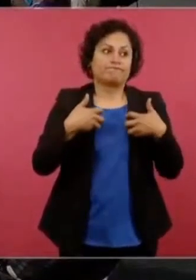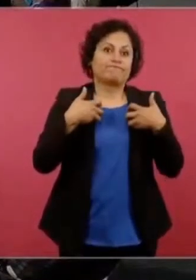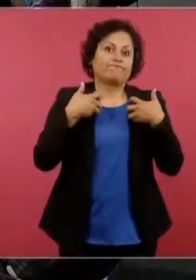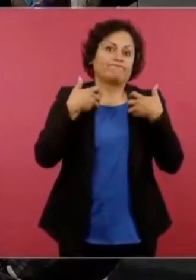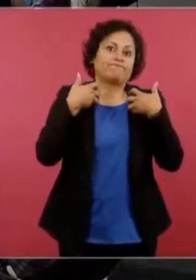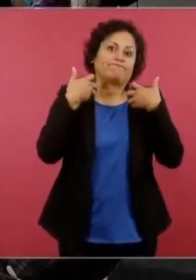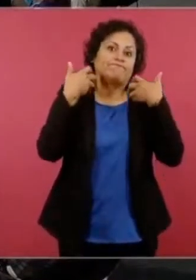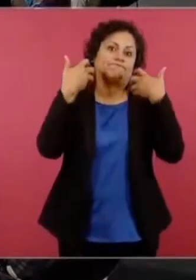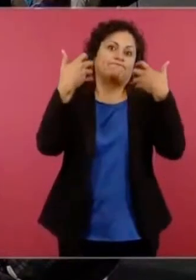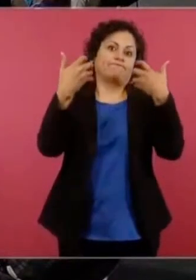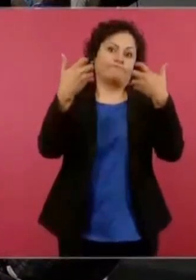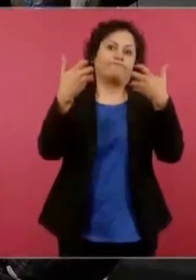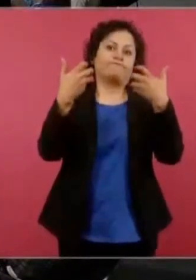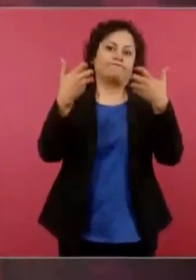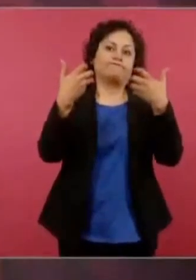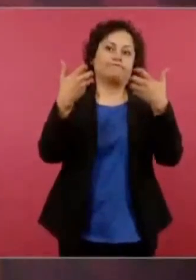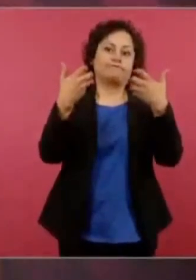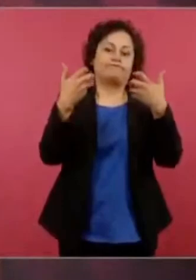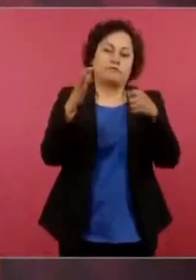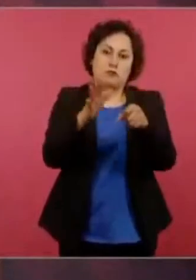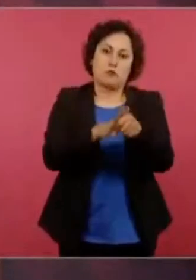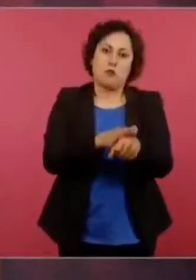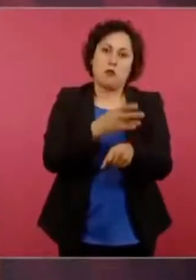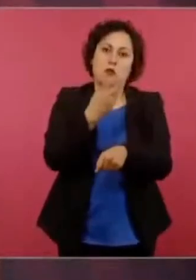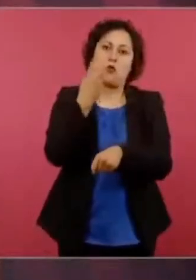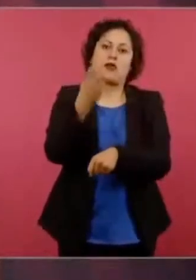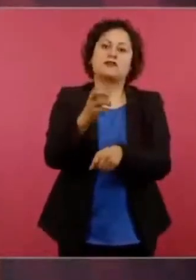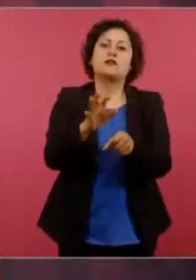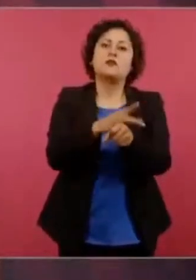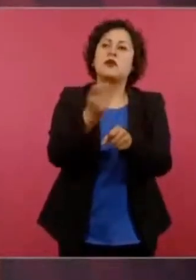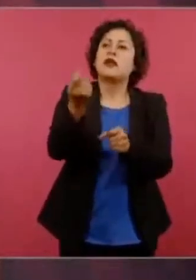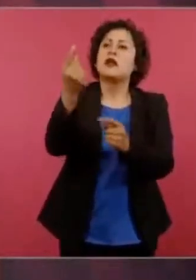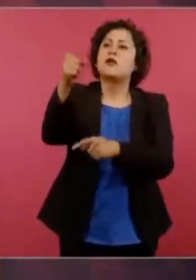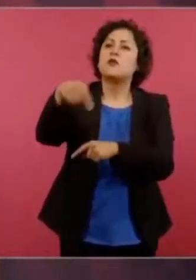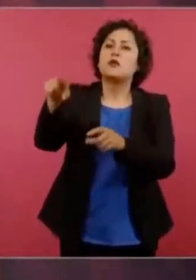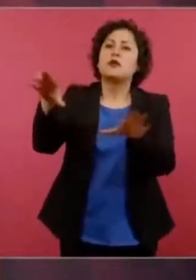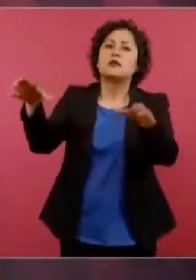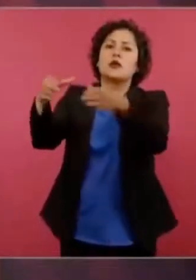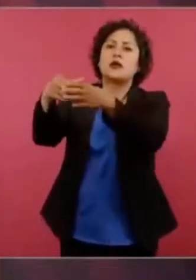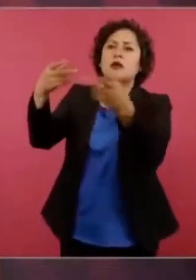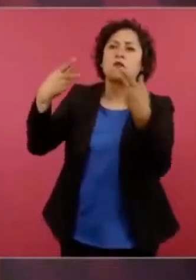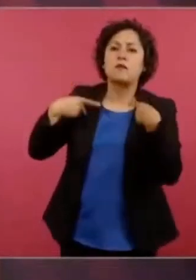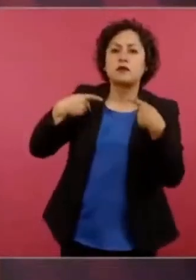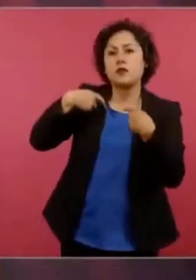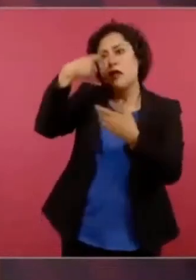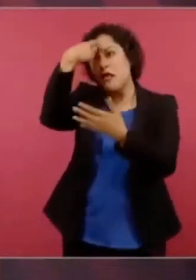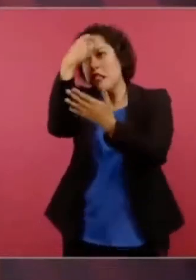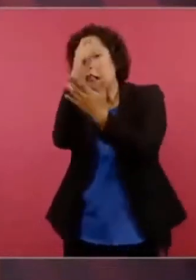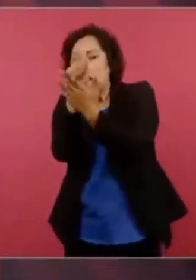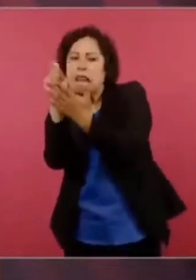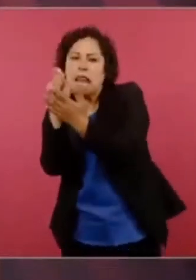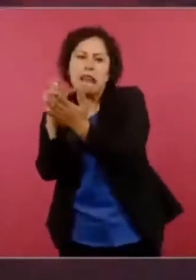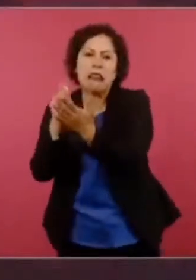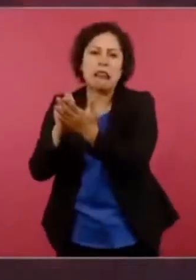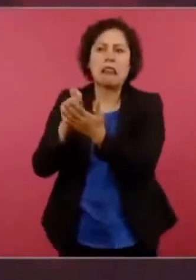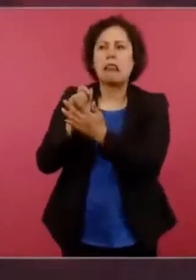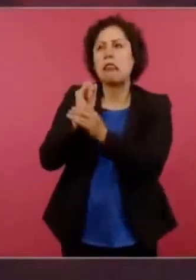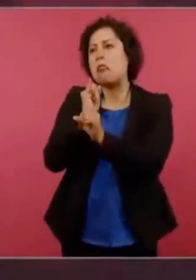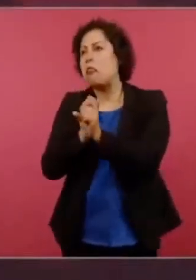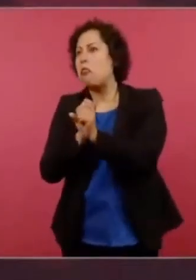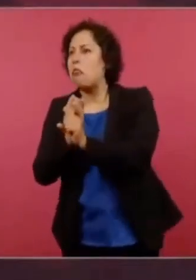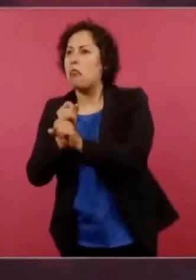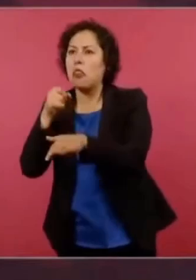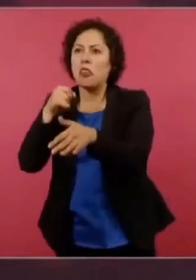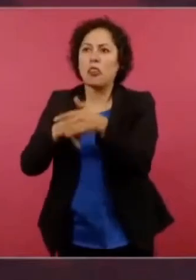de los bloques, ¿no?, de la intelectualidad, de la academia, ¿no?,